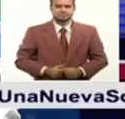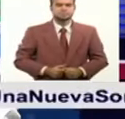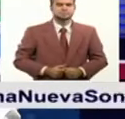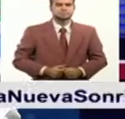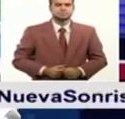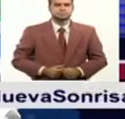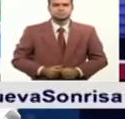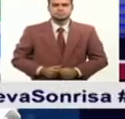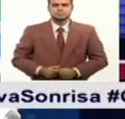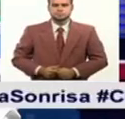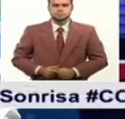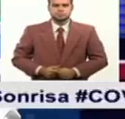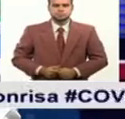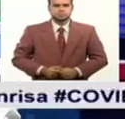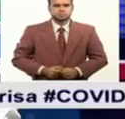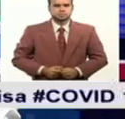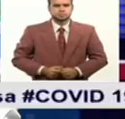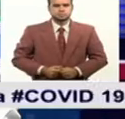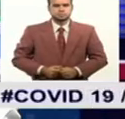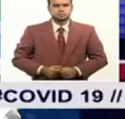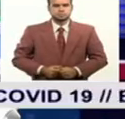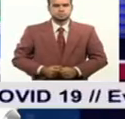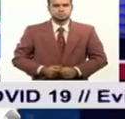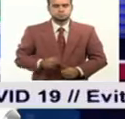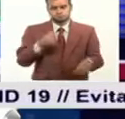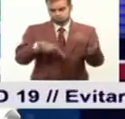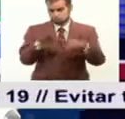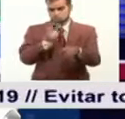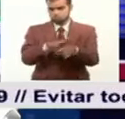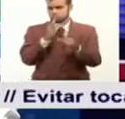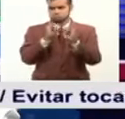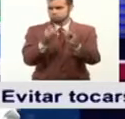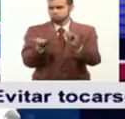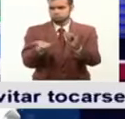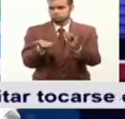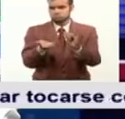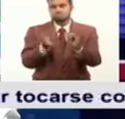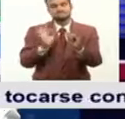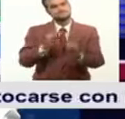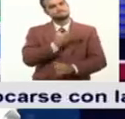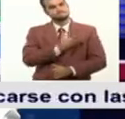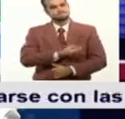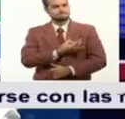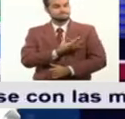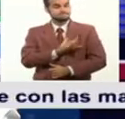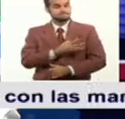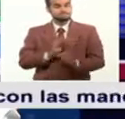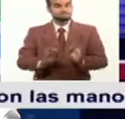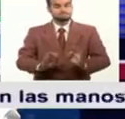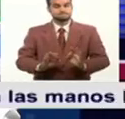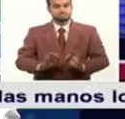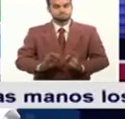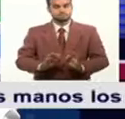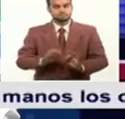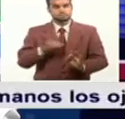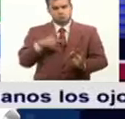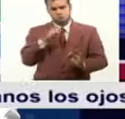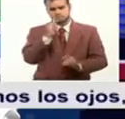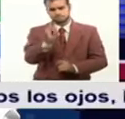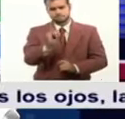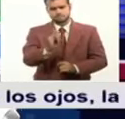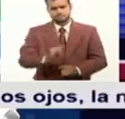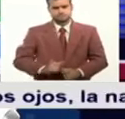forma comenzamos informando que lamentamos y vamos a dar la información